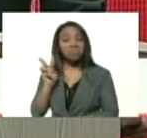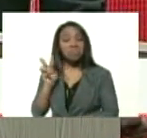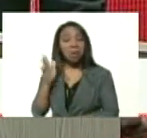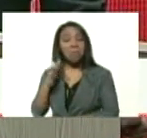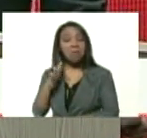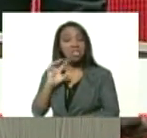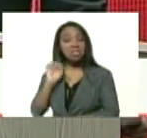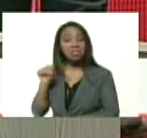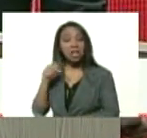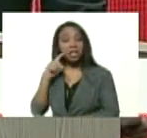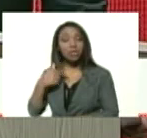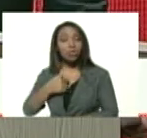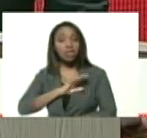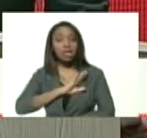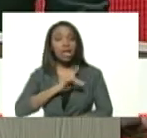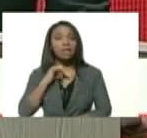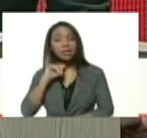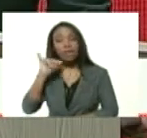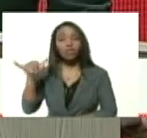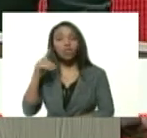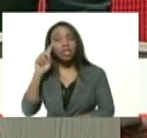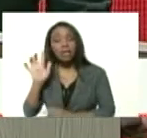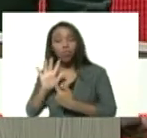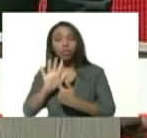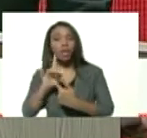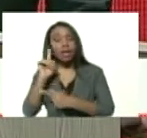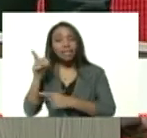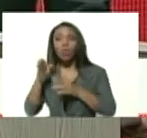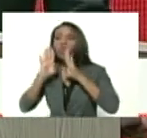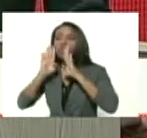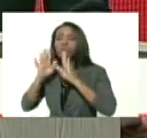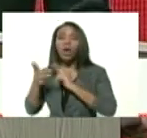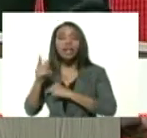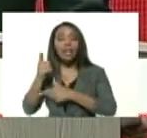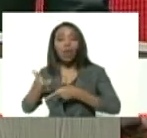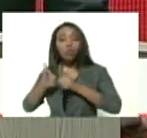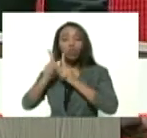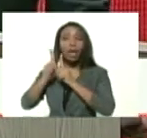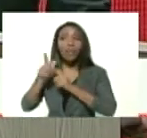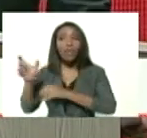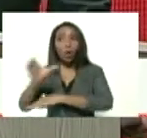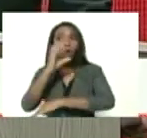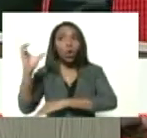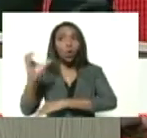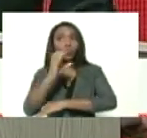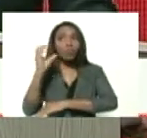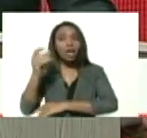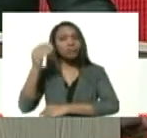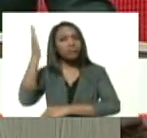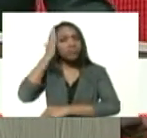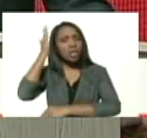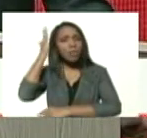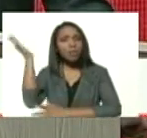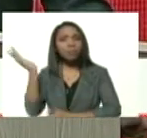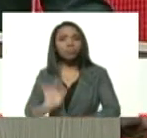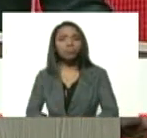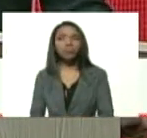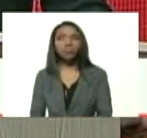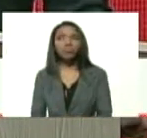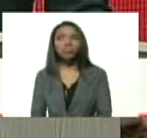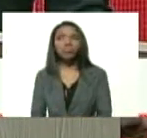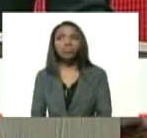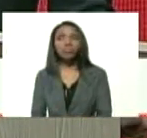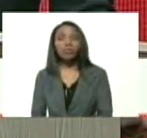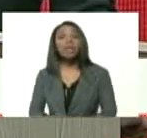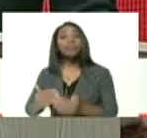había denunciado, había señalado, había confesado que las autoridades colombianas lo sabían. Y